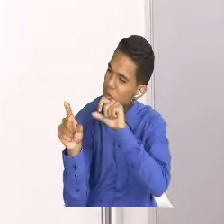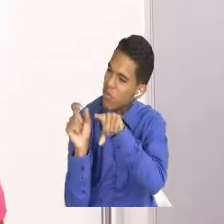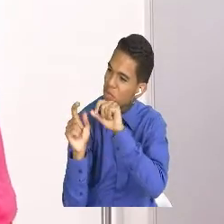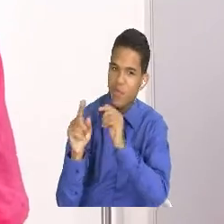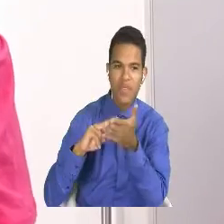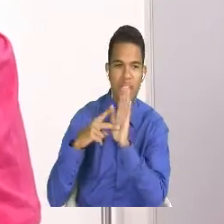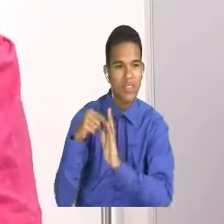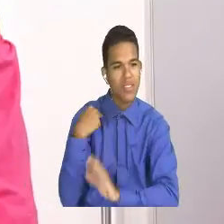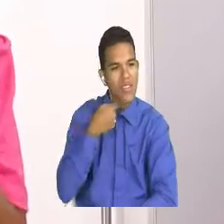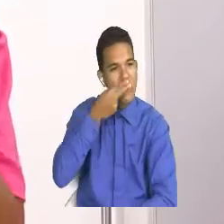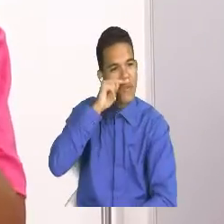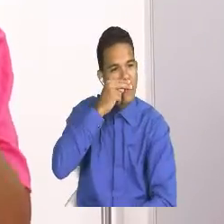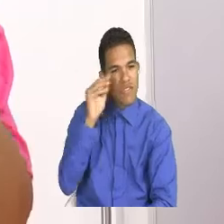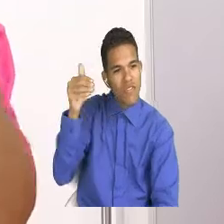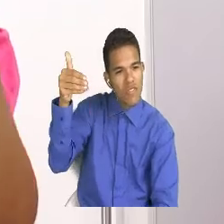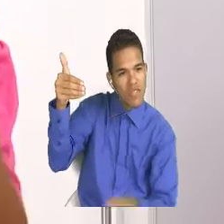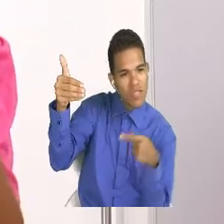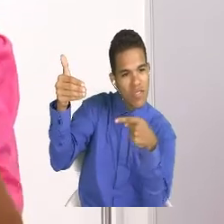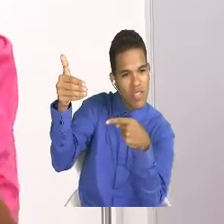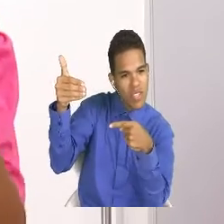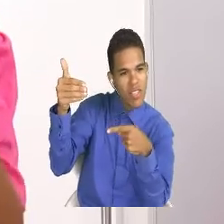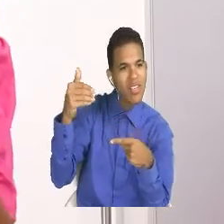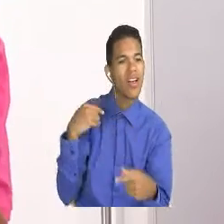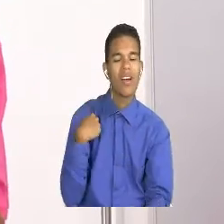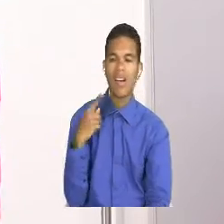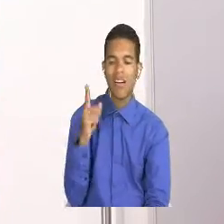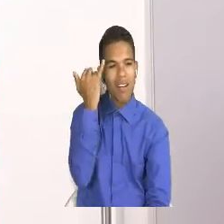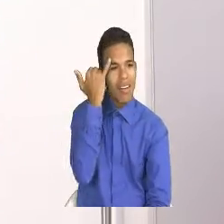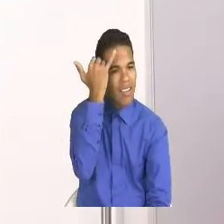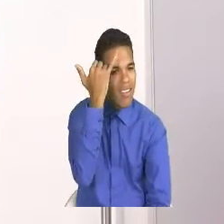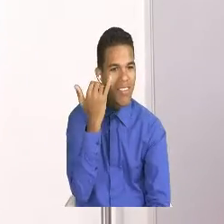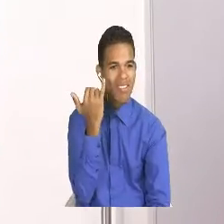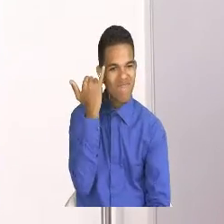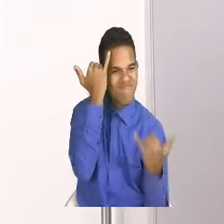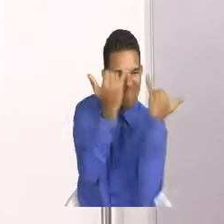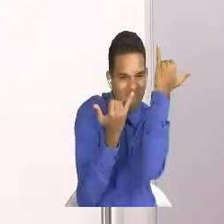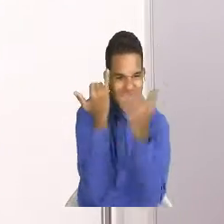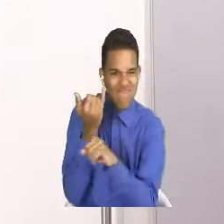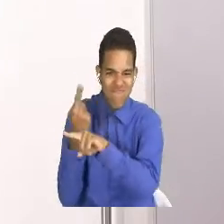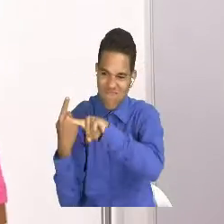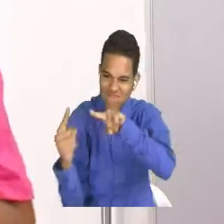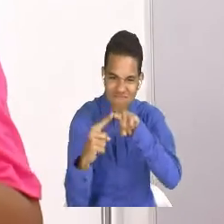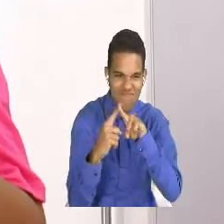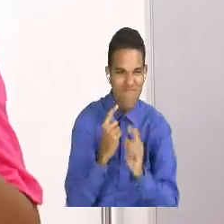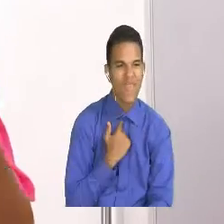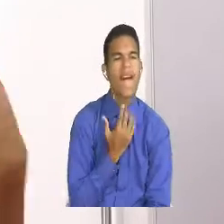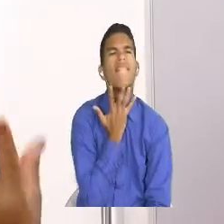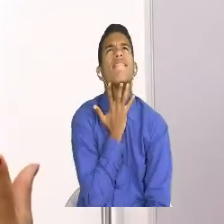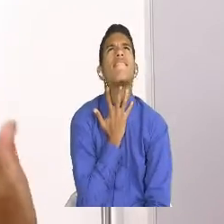niño de verdad iba con perspectivas buenas, con proyectos buenos, porque su placer y